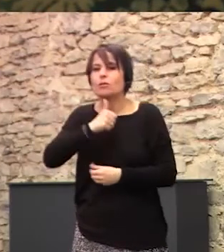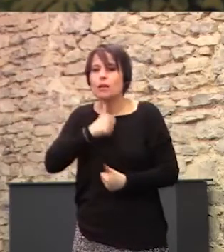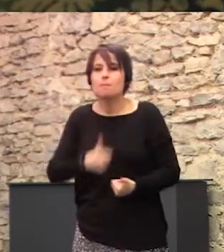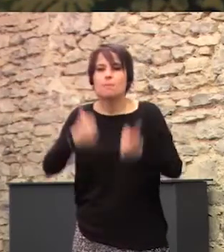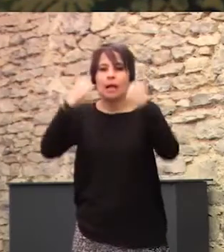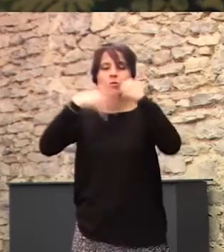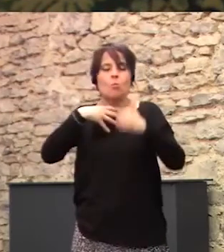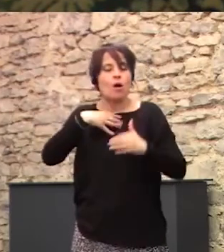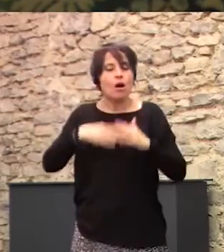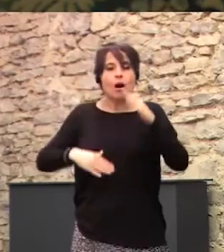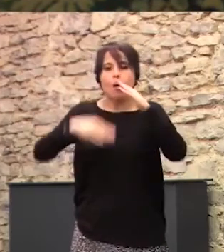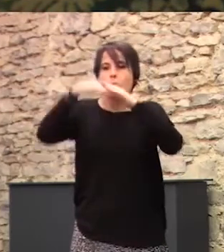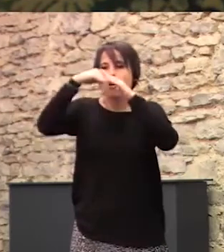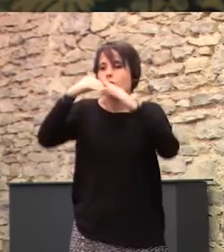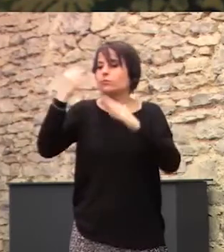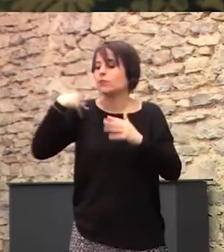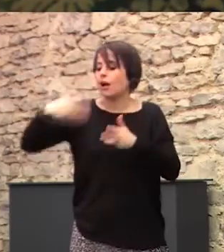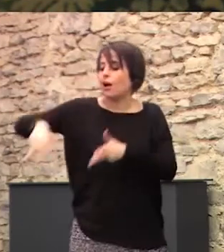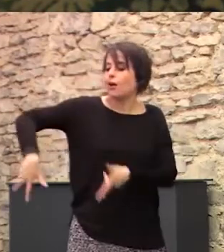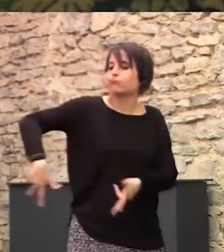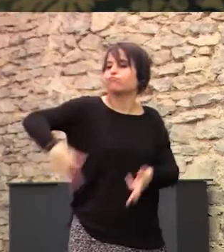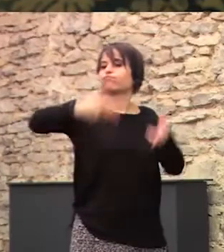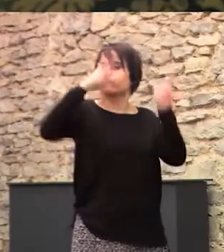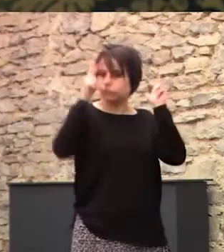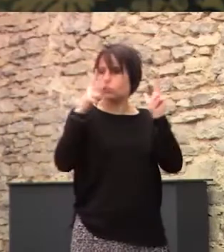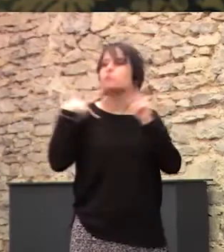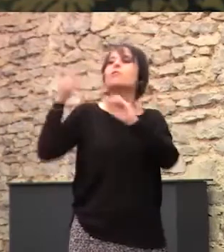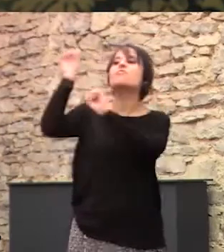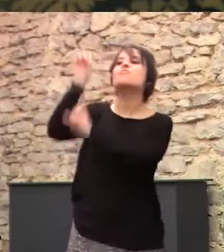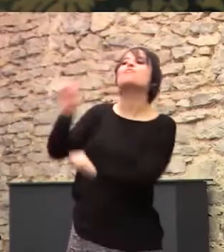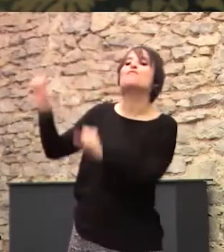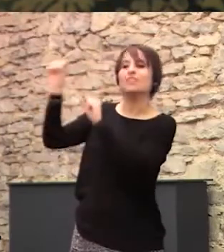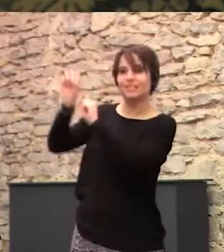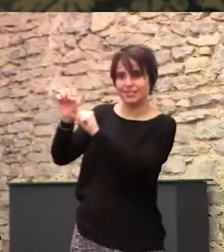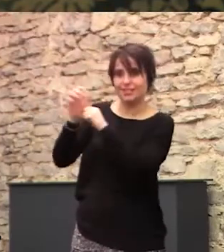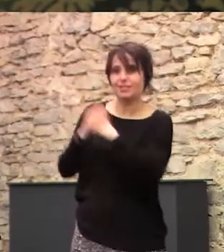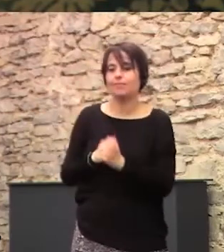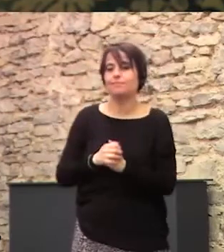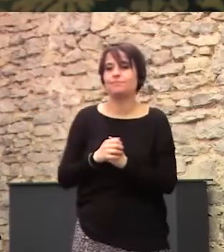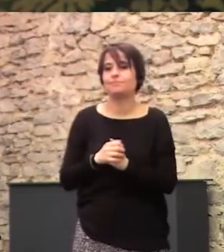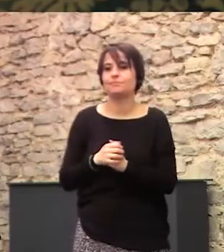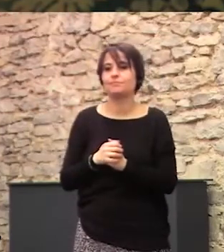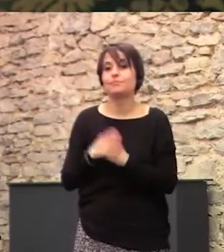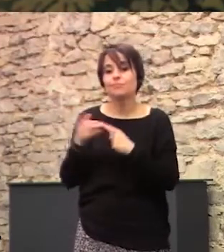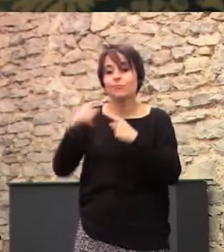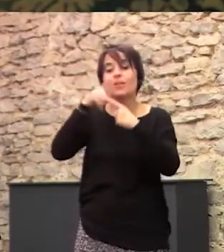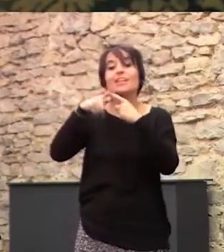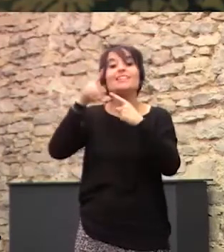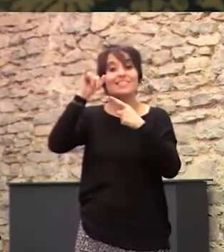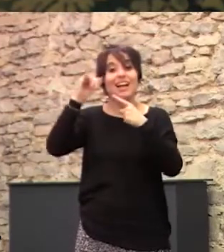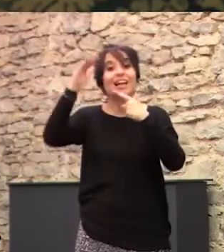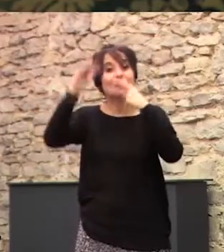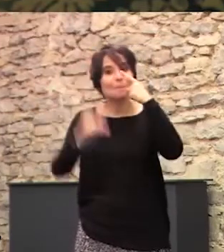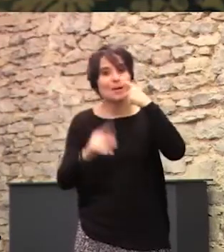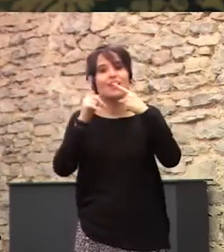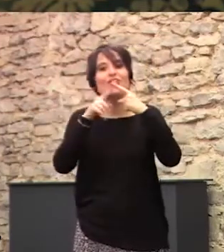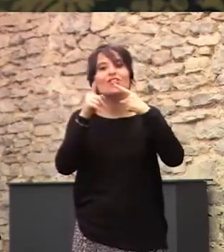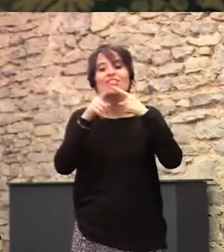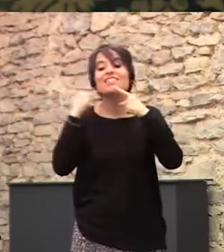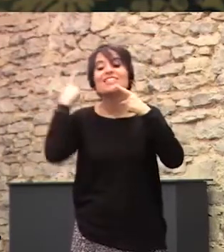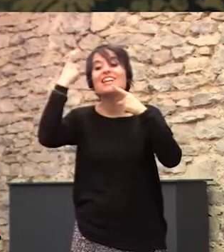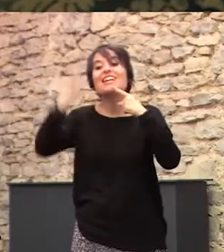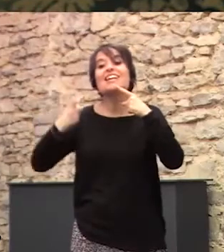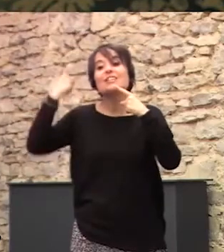y se les ha autorizado a defenderse, ¿vale? Entonces, el jihad menor es el esfuerzo